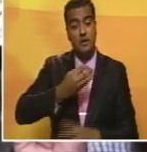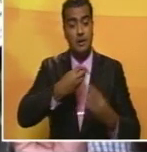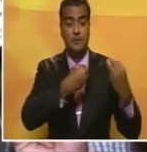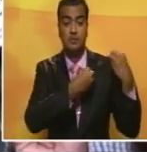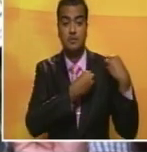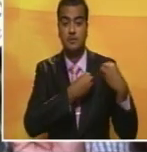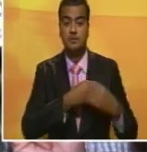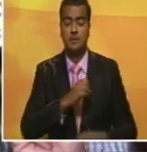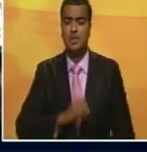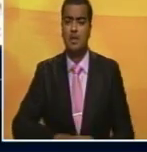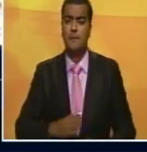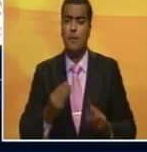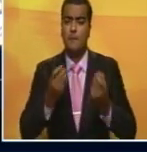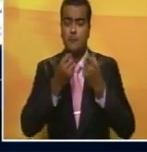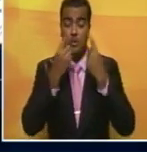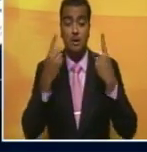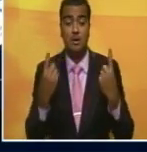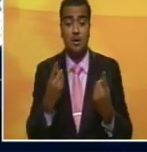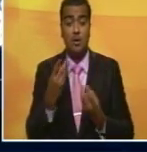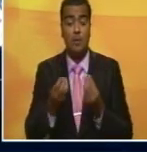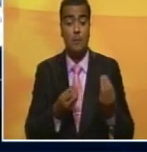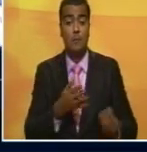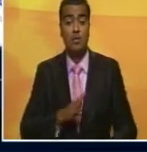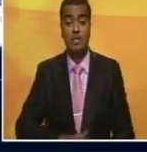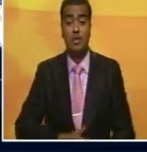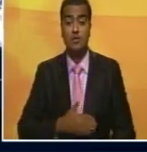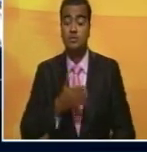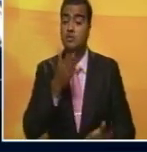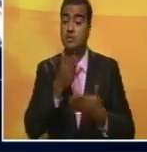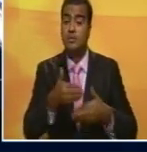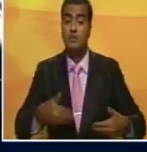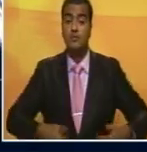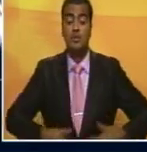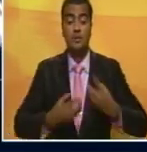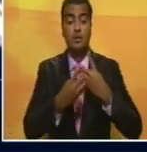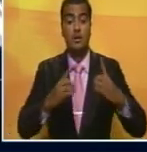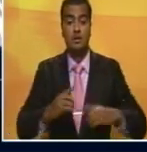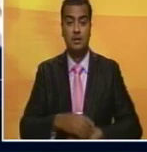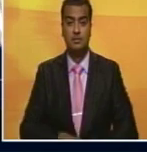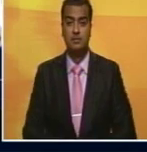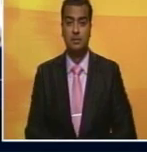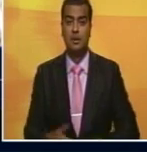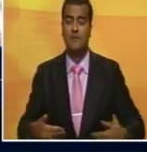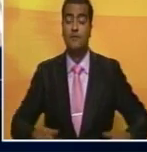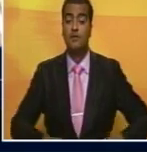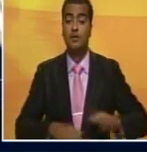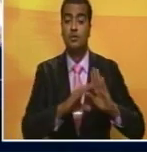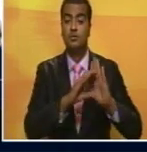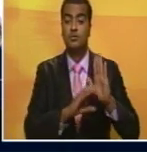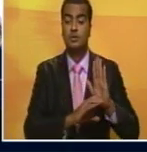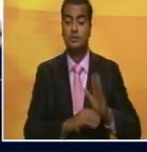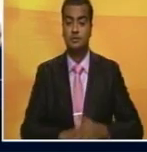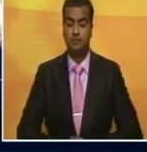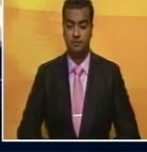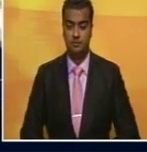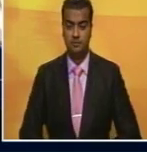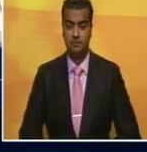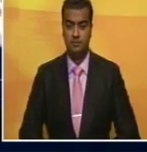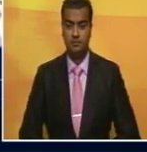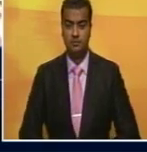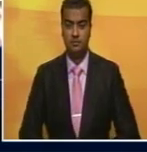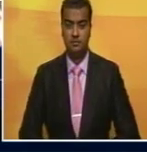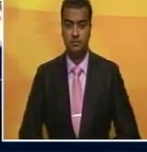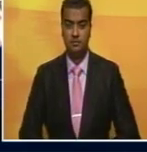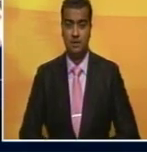rol. Estamos muy claros, como hemos estado siempre, que la lucha es democrática, que la lucha es constitucional y que